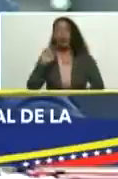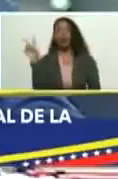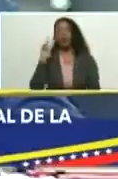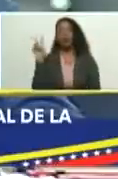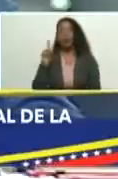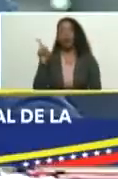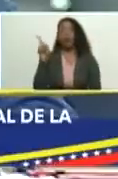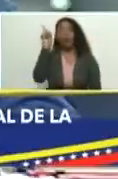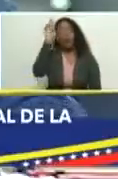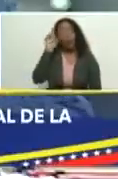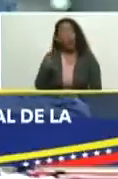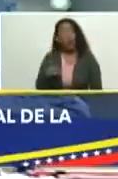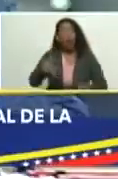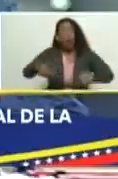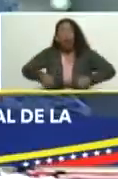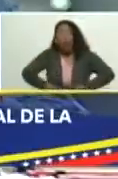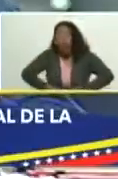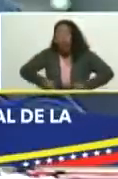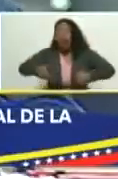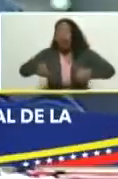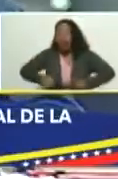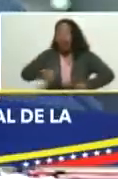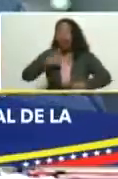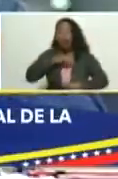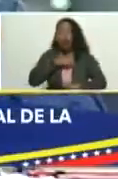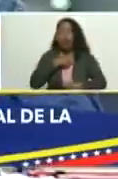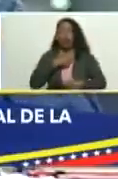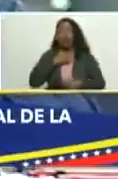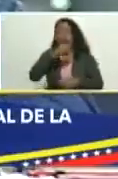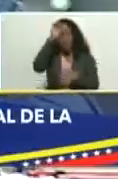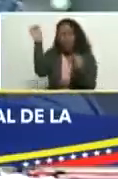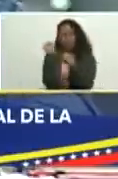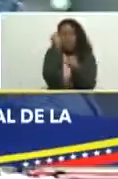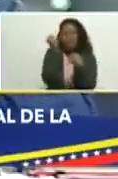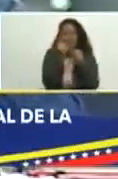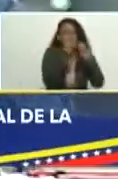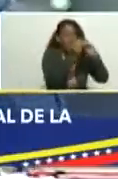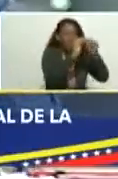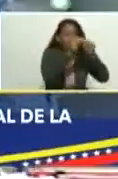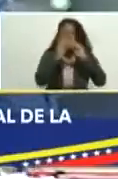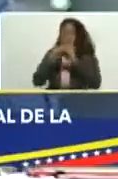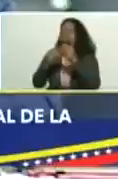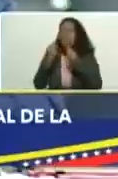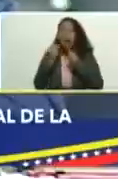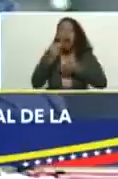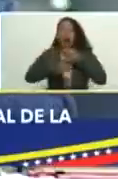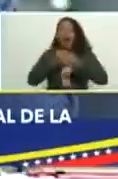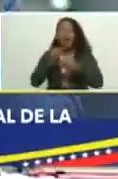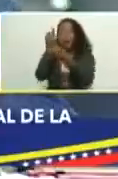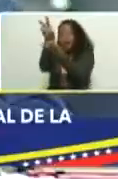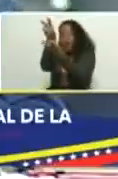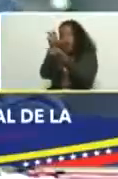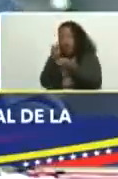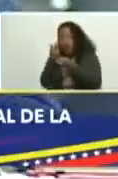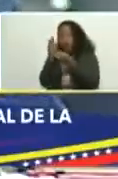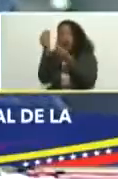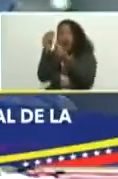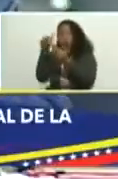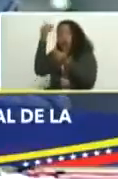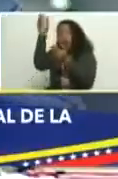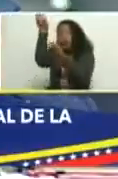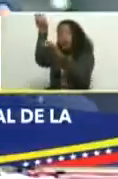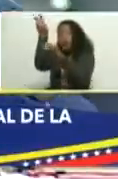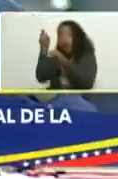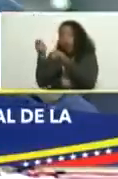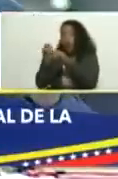parto diario, pero bueno, lo hacemos con gusto, para garantizar con los recursos que ingresan todo,